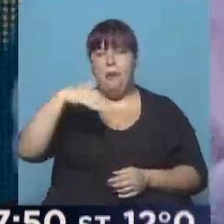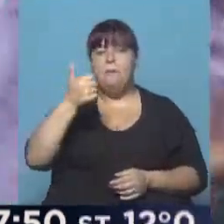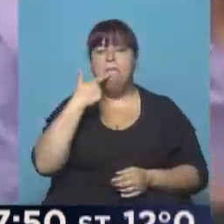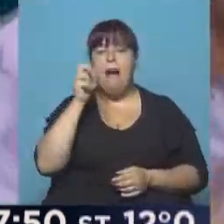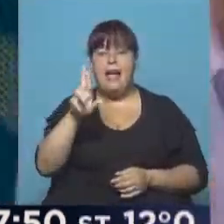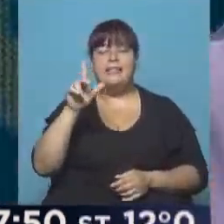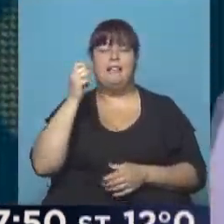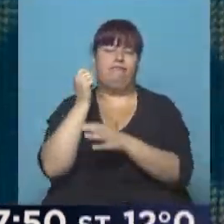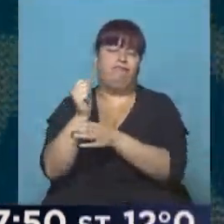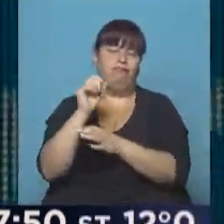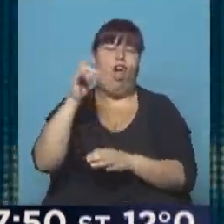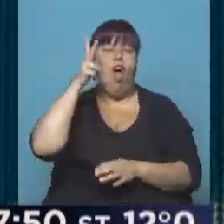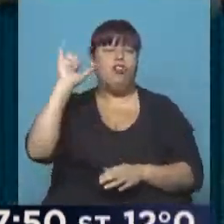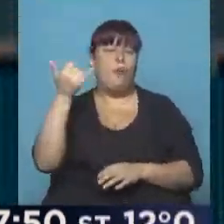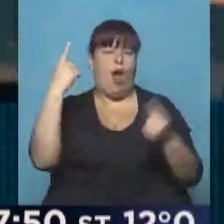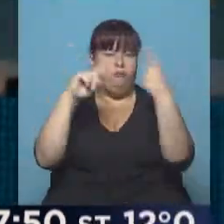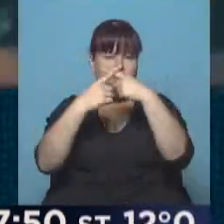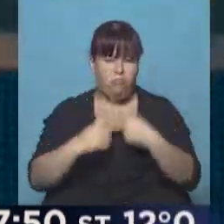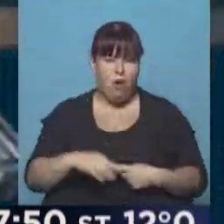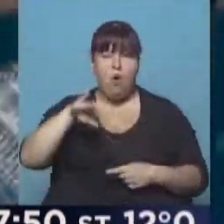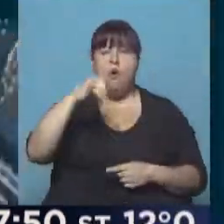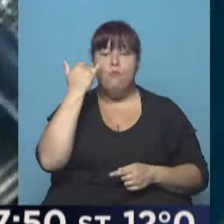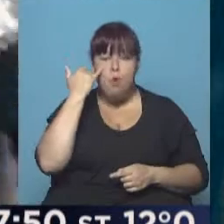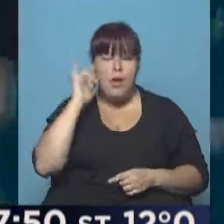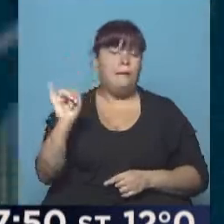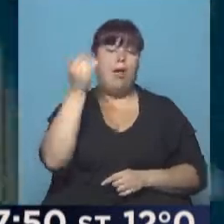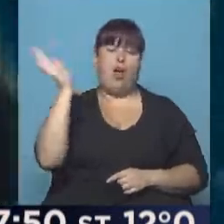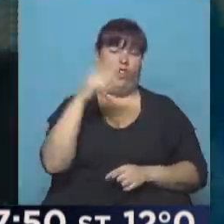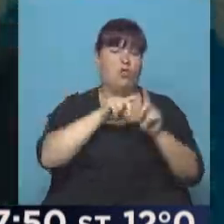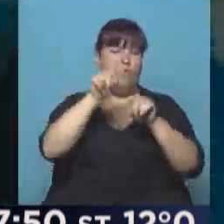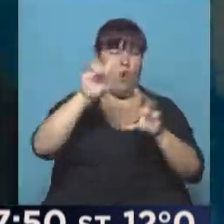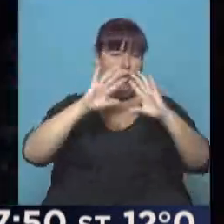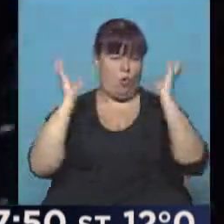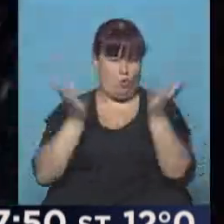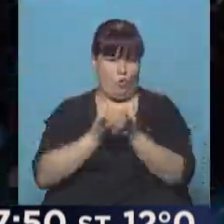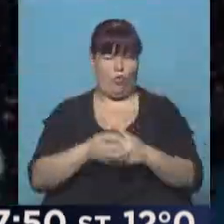del torneo de maestros, los 8 mejores se enfrentaron. Y Andy Murray es el mejor de todos, el número 1 del mundo.